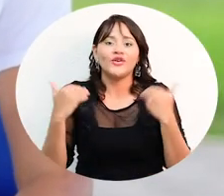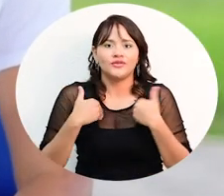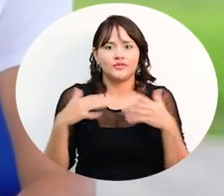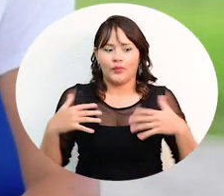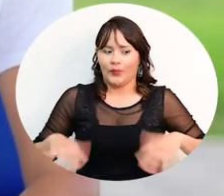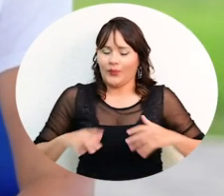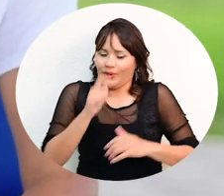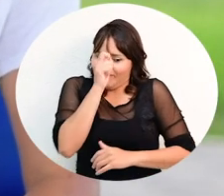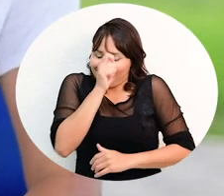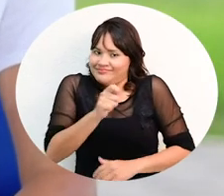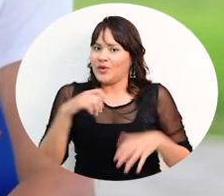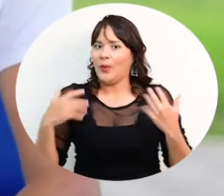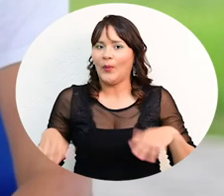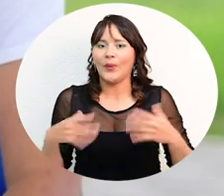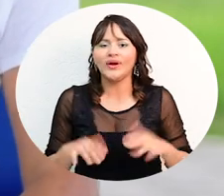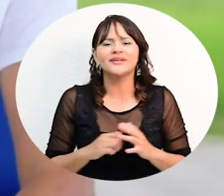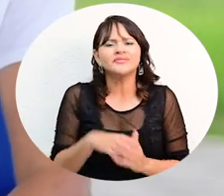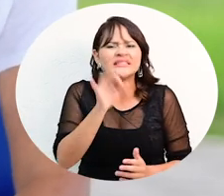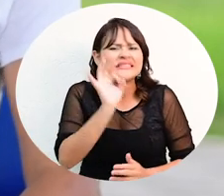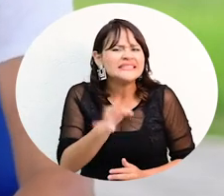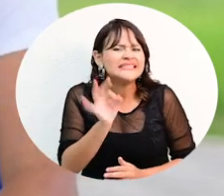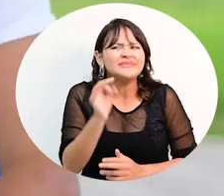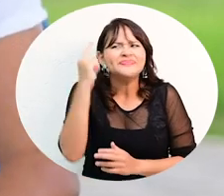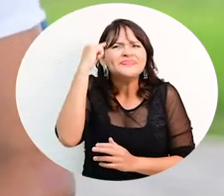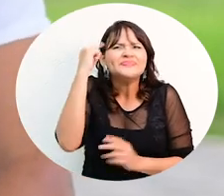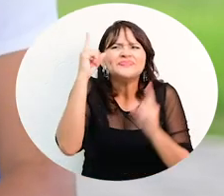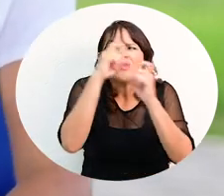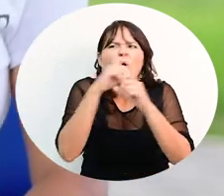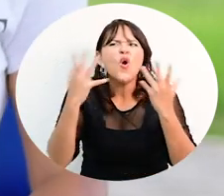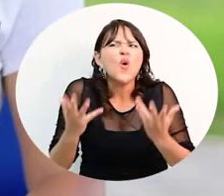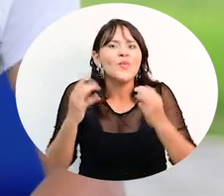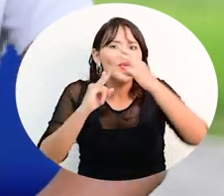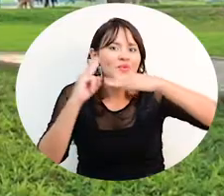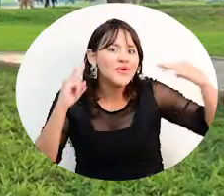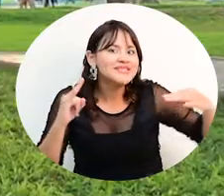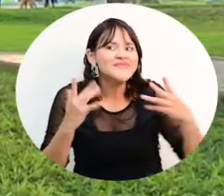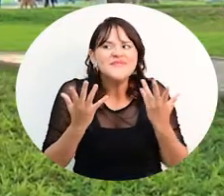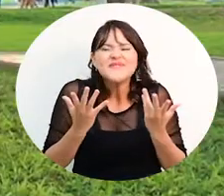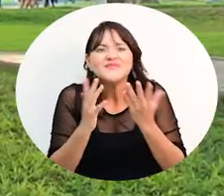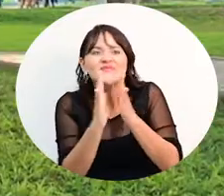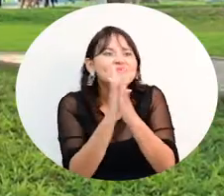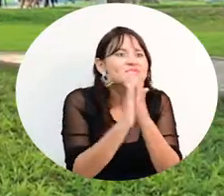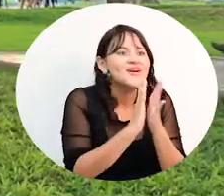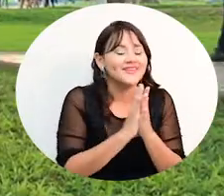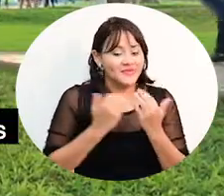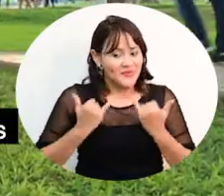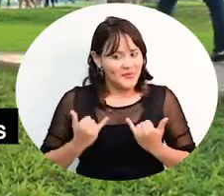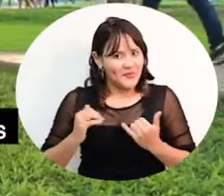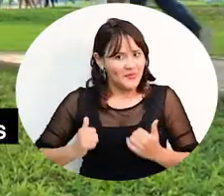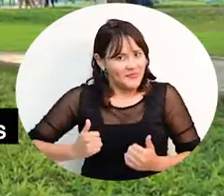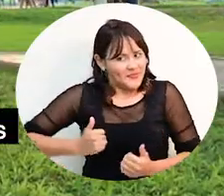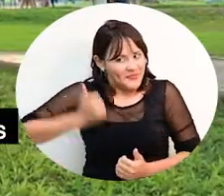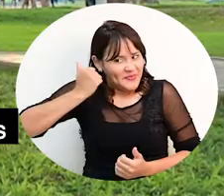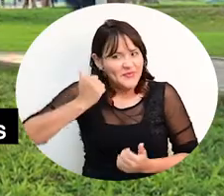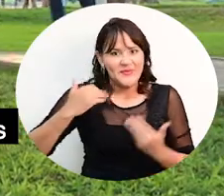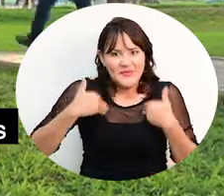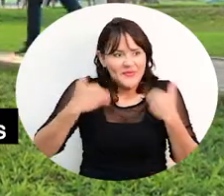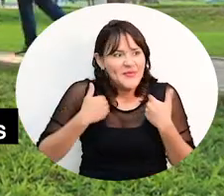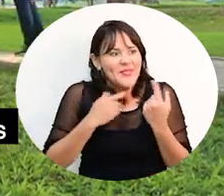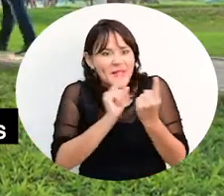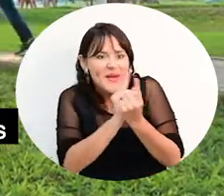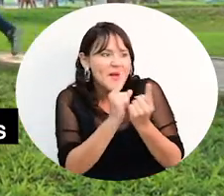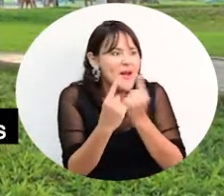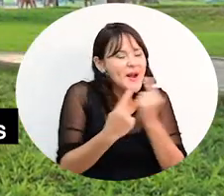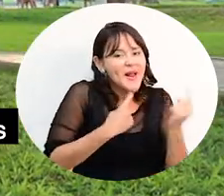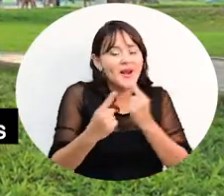de estar acá. Es un honor, sobre todo, que siempre estamos pendientes de lo que pasa en la universidad y súper contenta de estar acá contigo. Mejor dicho, y aparte porque es la